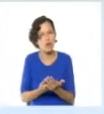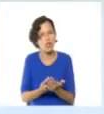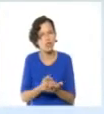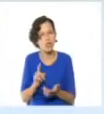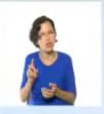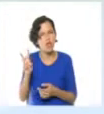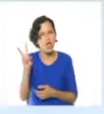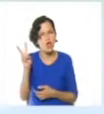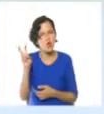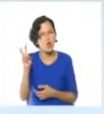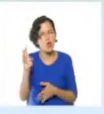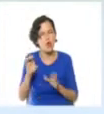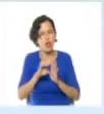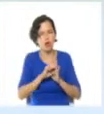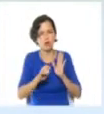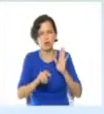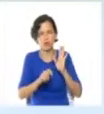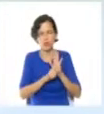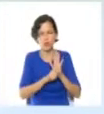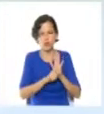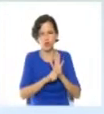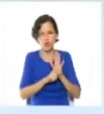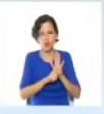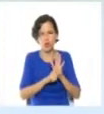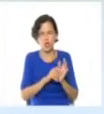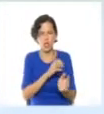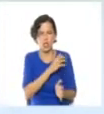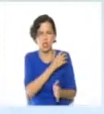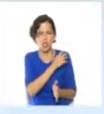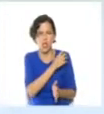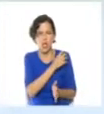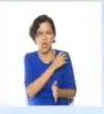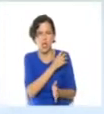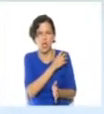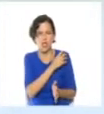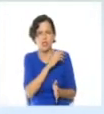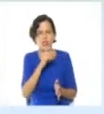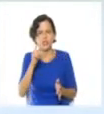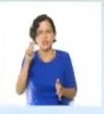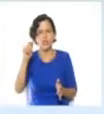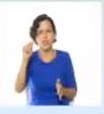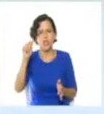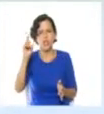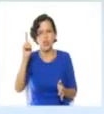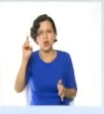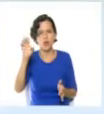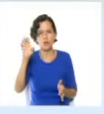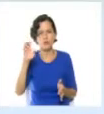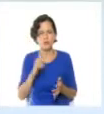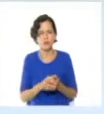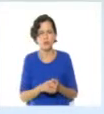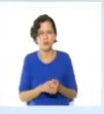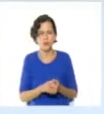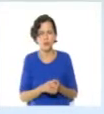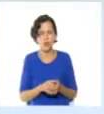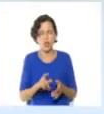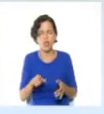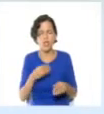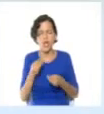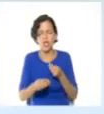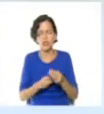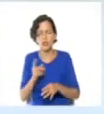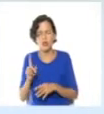una nueva constitución el general José Tadeo Monaga. El general José Tadeo Monaga promulga una nueva